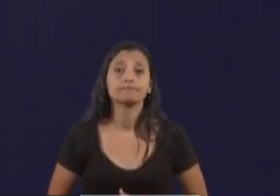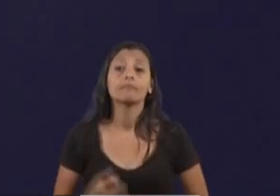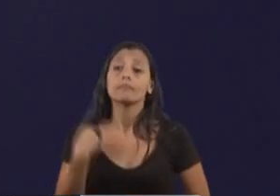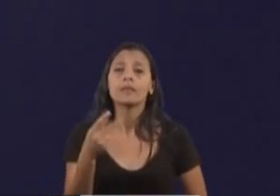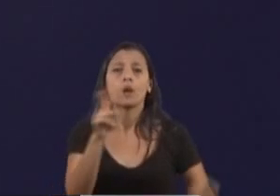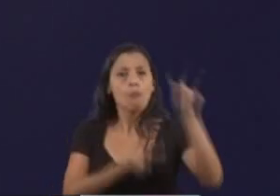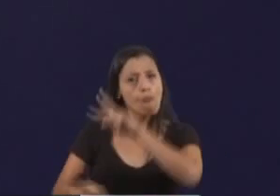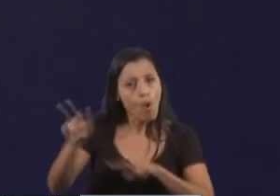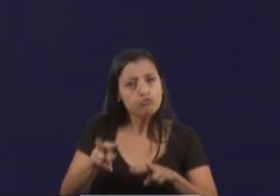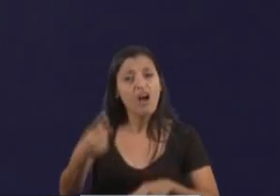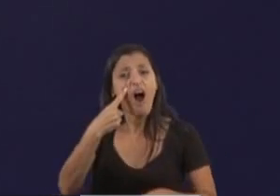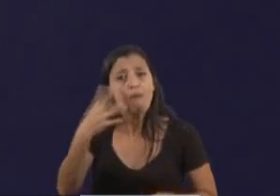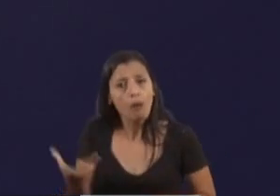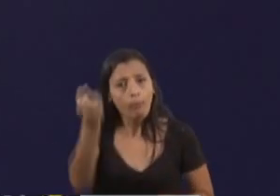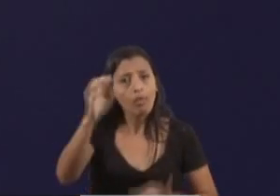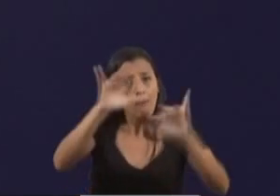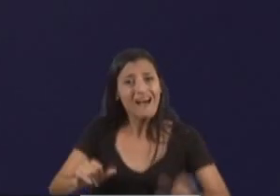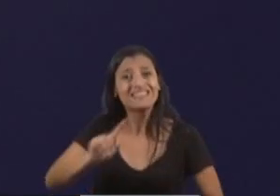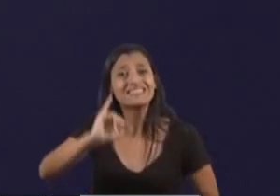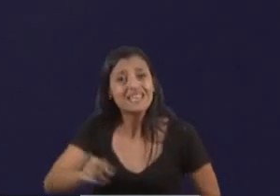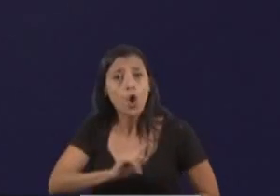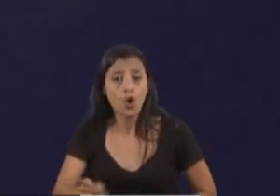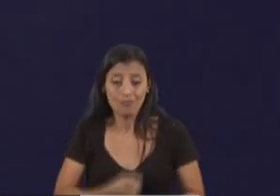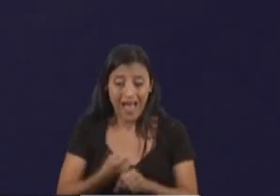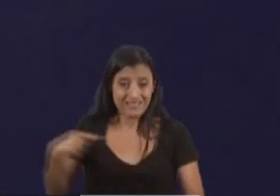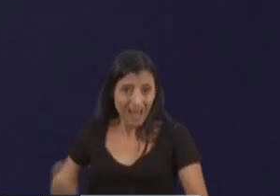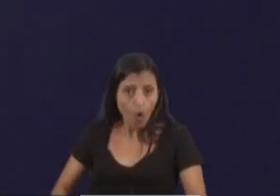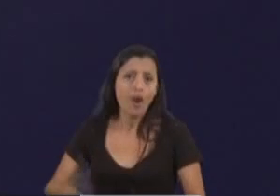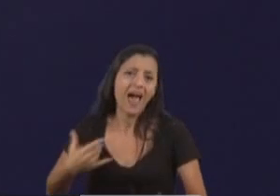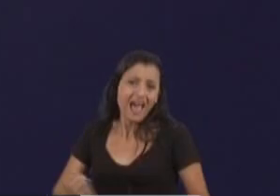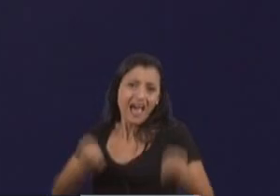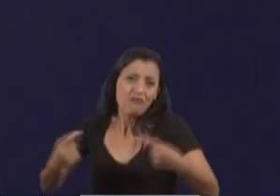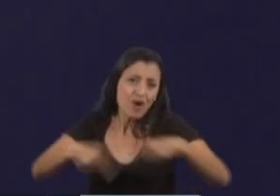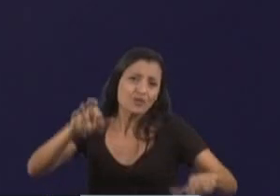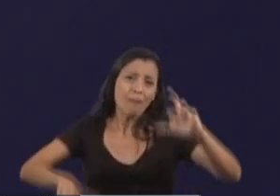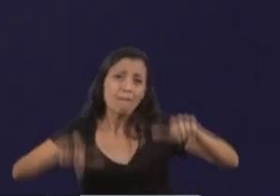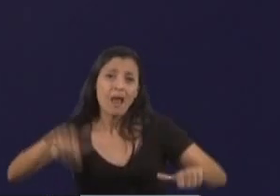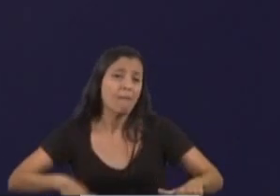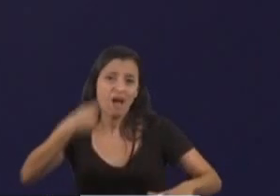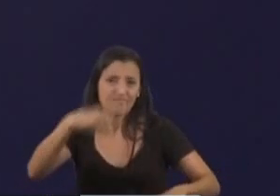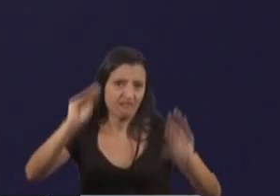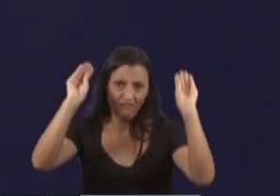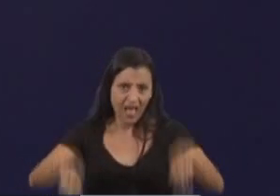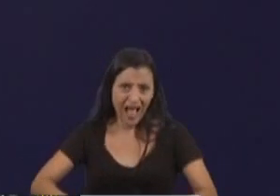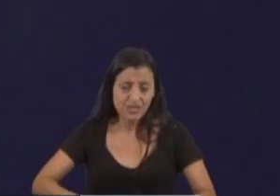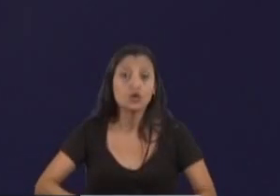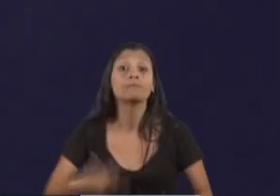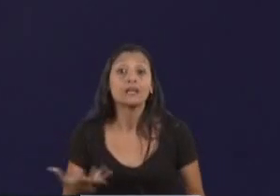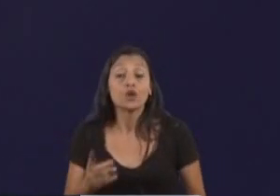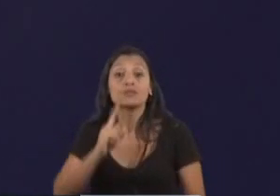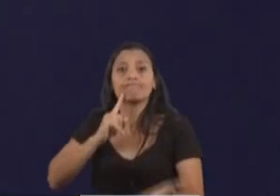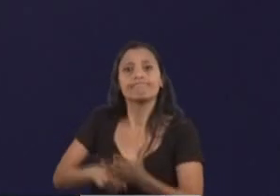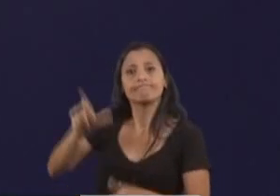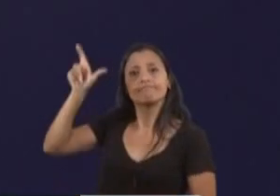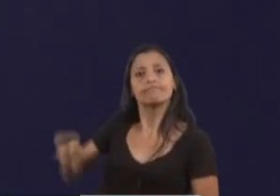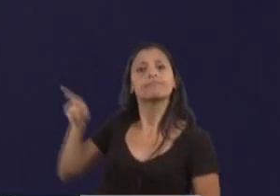intentar la paz, que hasta ahora no se había logrado, más allá de todos los esfuerzos que se habían hecho, que efectivamente la resolución de Estados